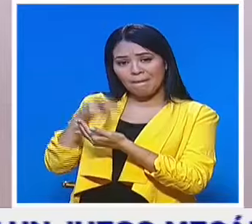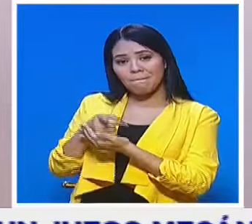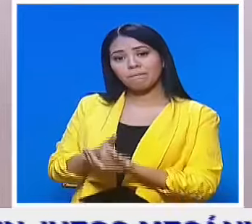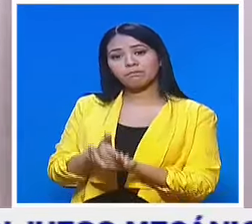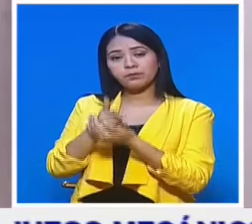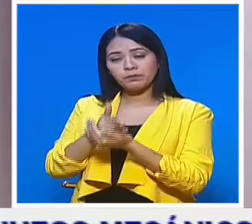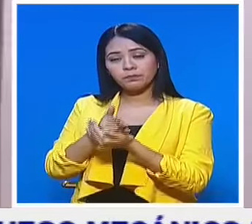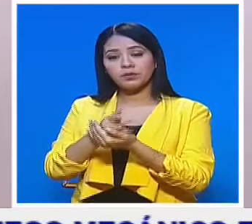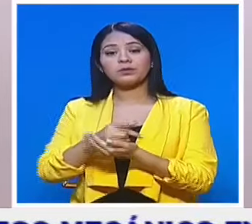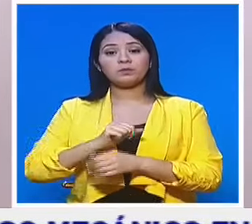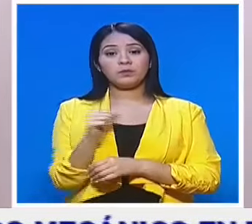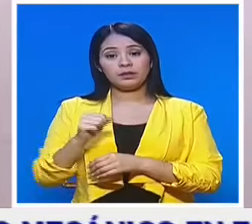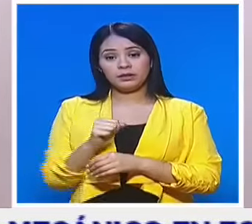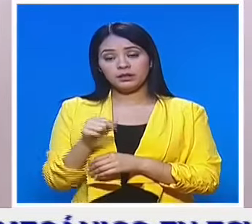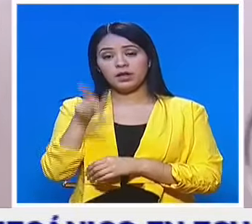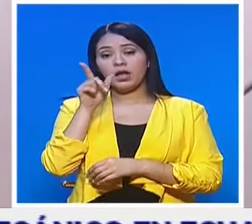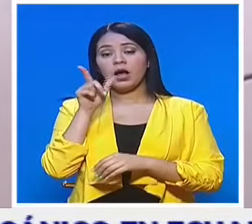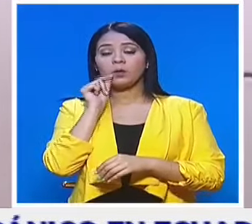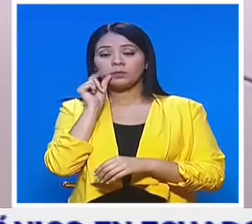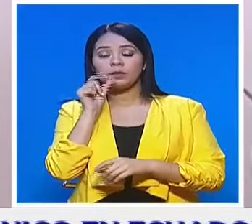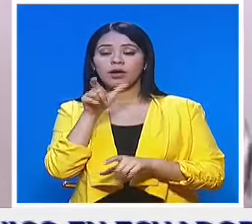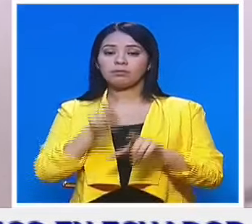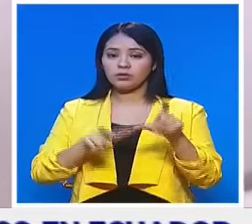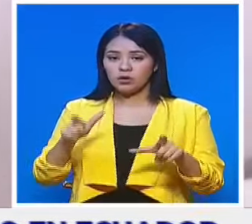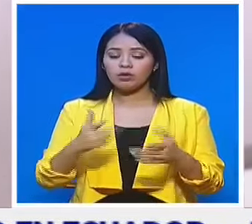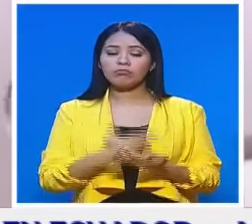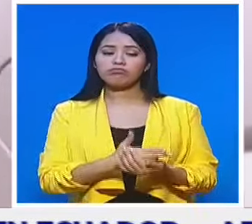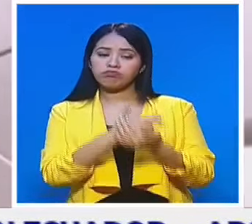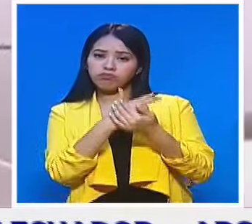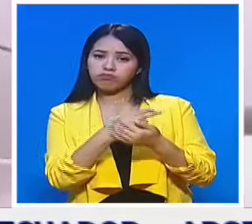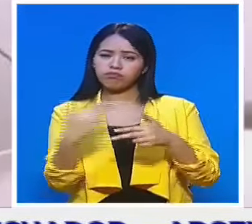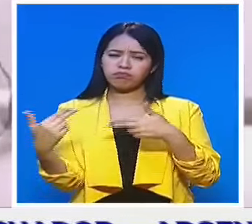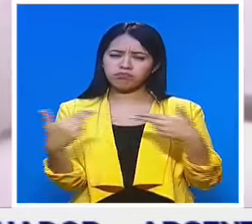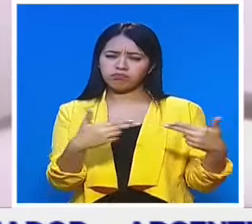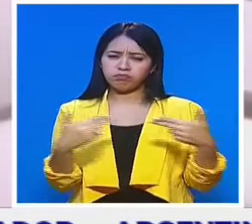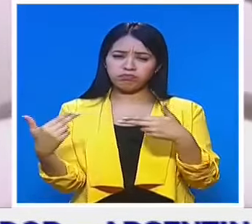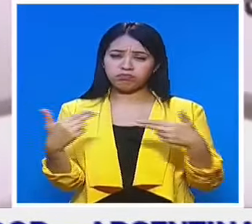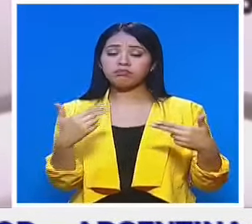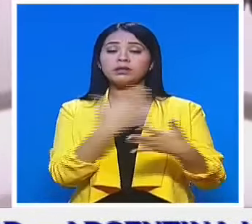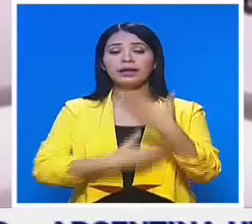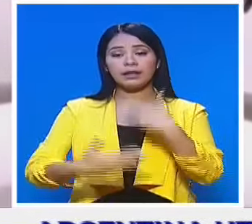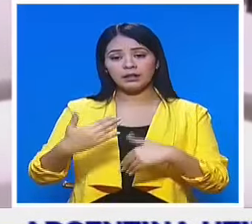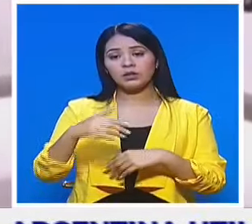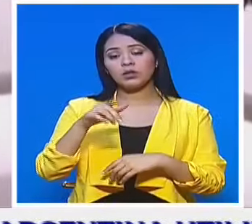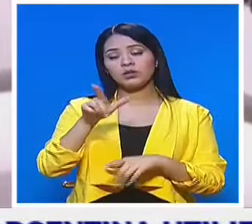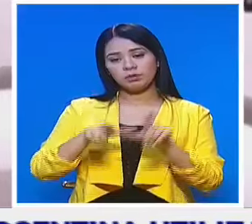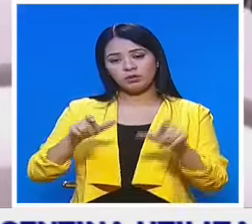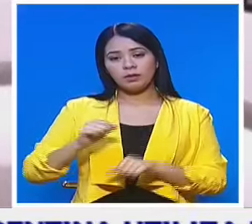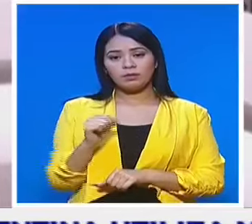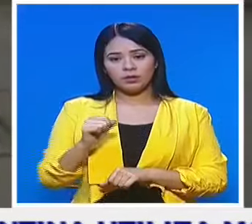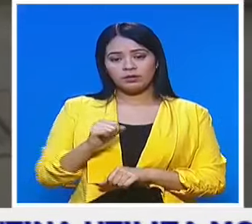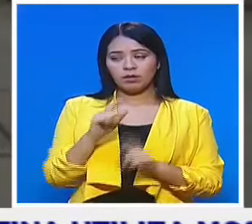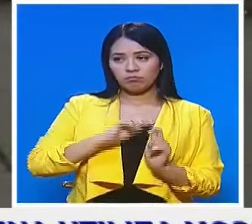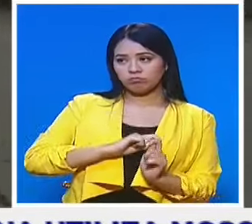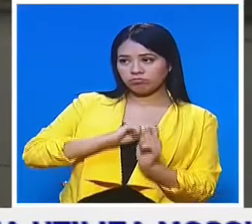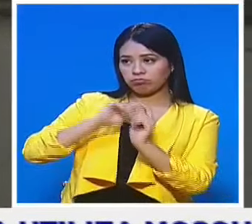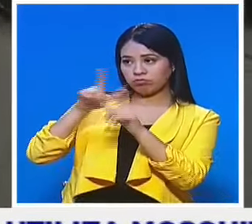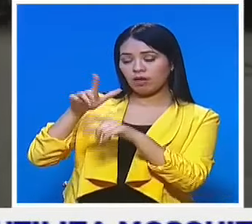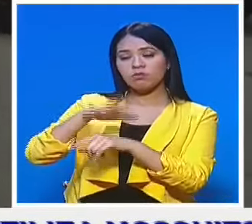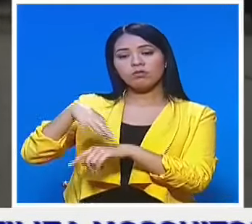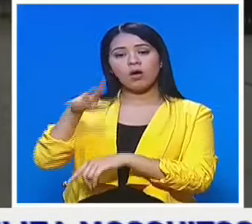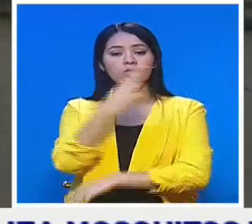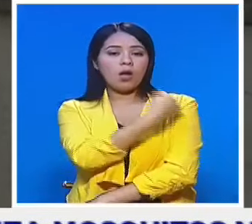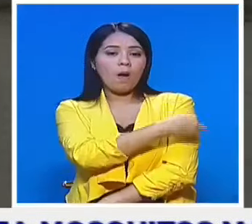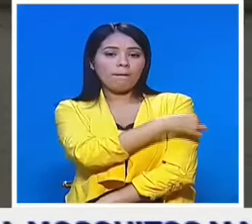la accionaron contra la comisión generándose un intercambio de disparos donde resultaron heridos de gravedad por lo que fueron trasladados hasta el